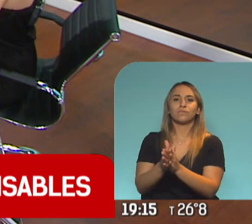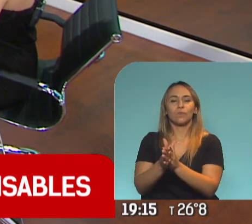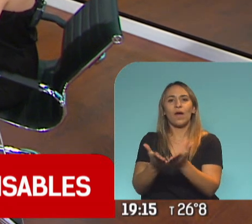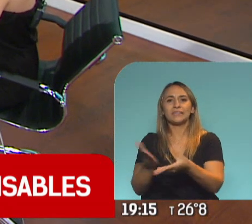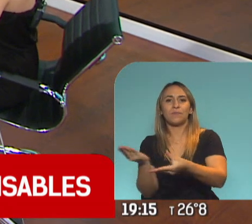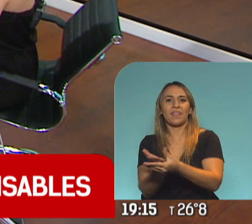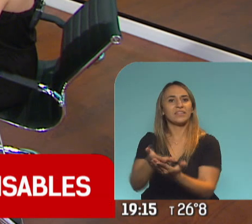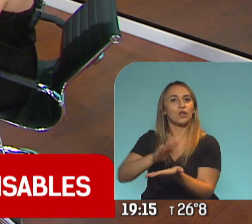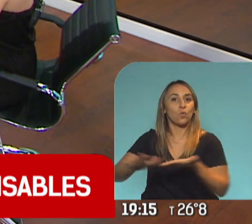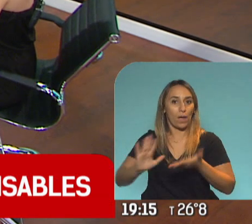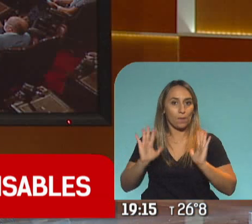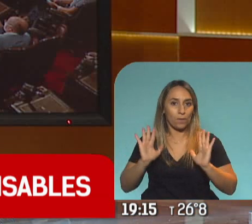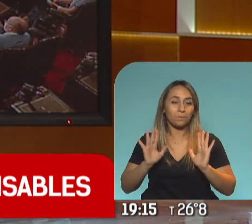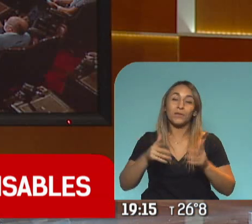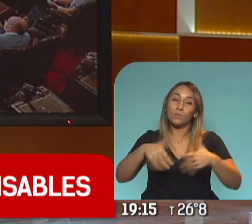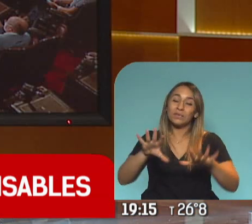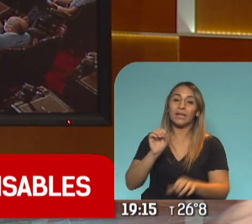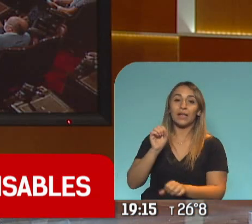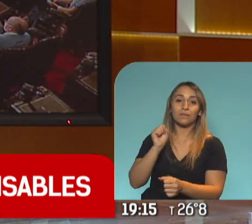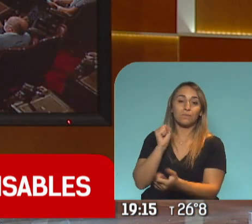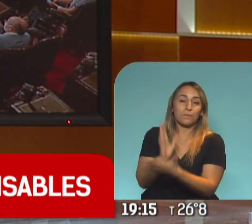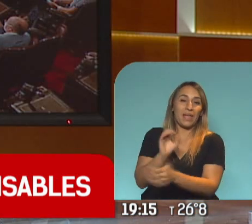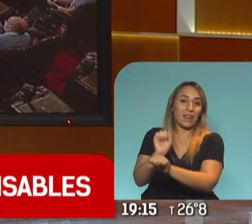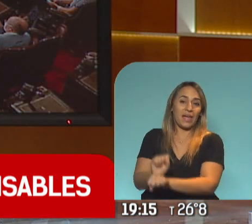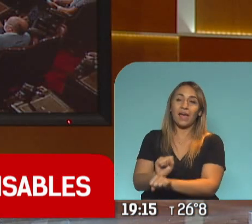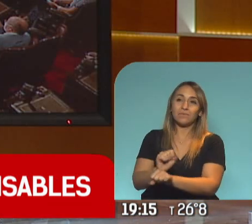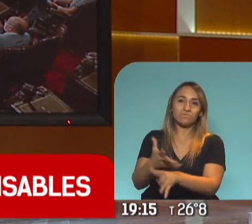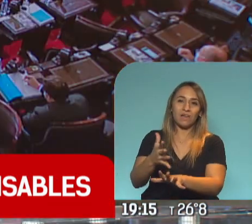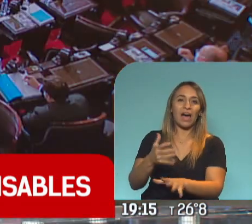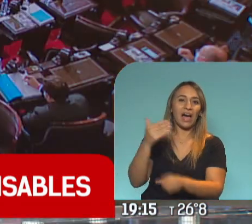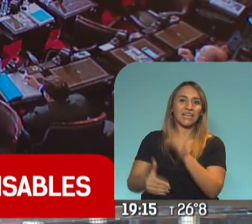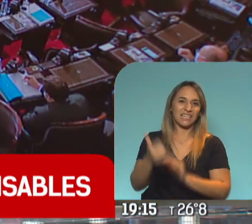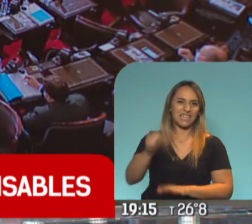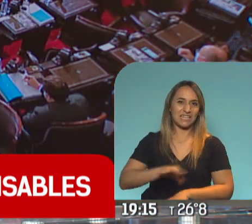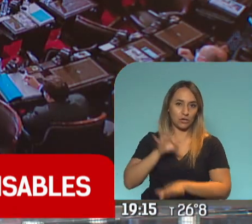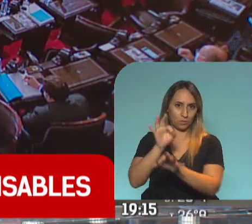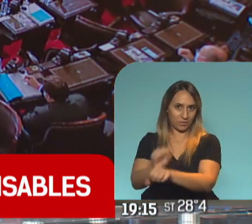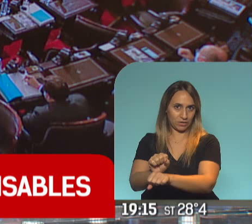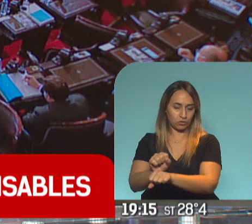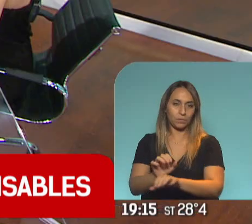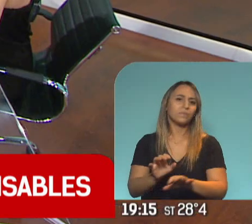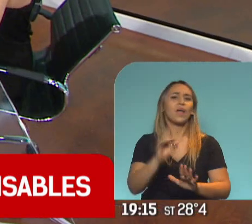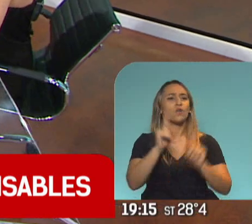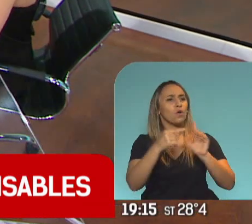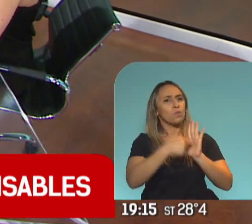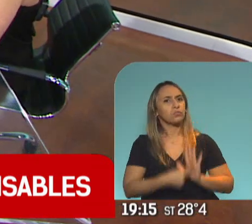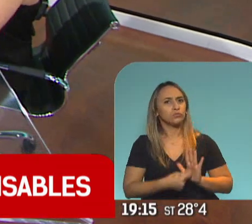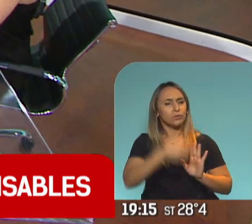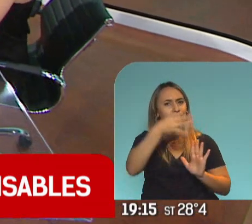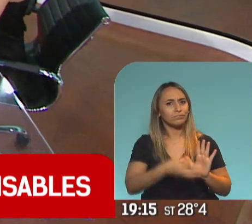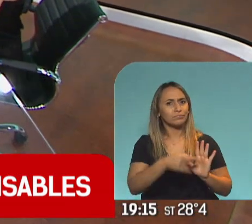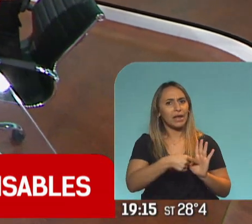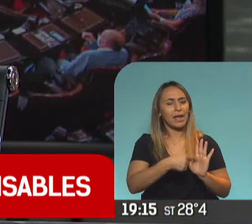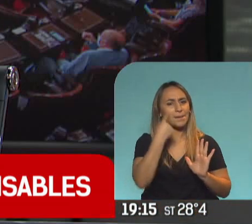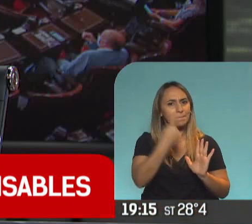delitos que podrían llevar a penas de hasta 6 años de prisión. Ajá. ¿Algunos textuales o algunos puntos a considerar del